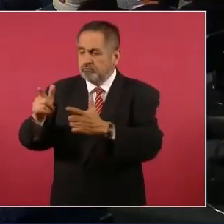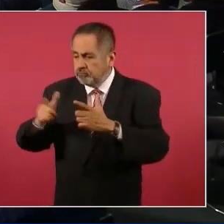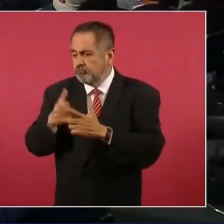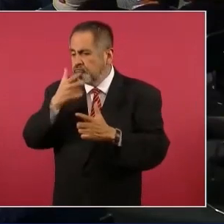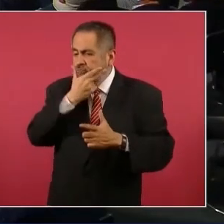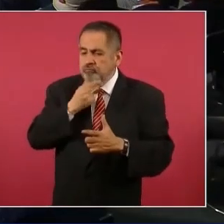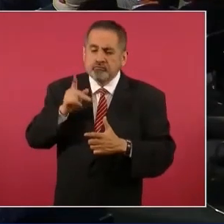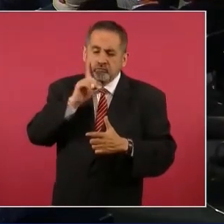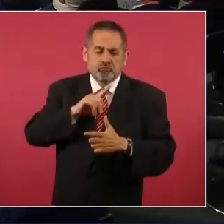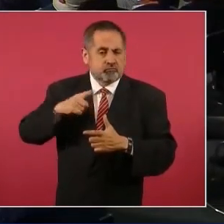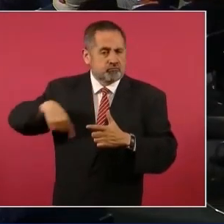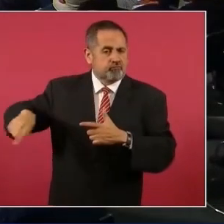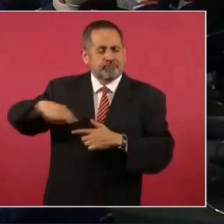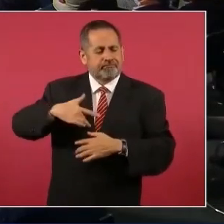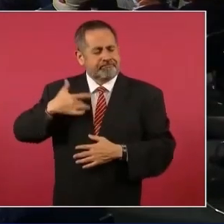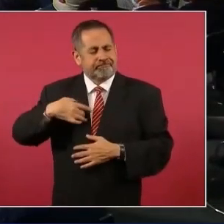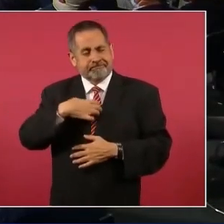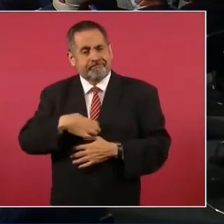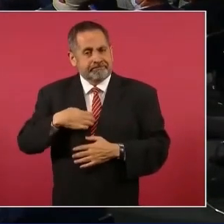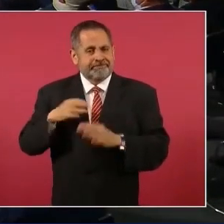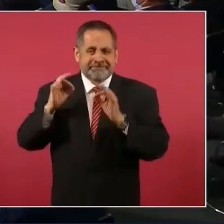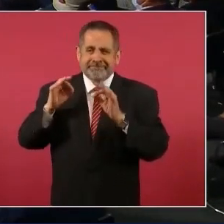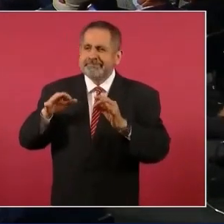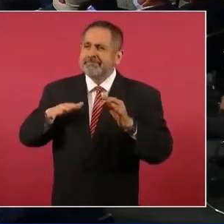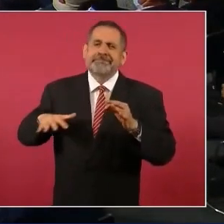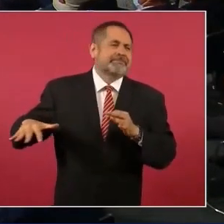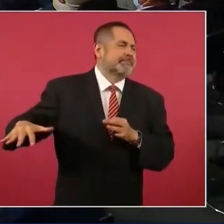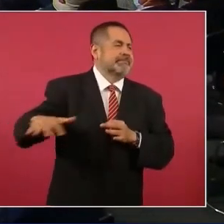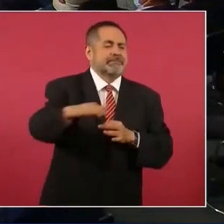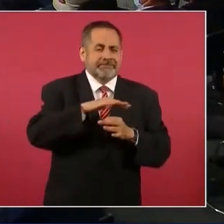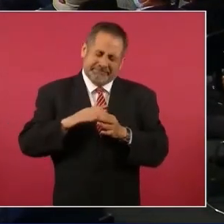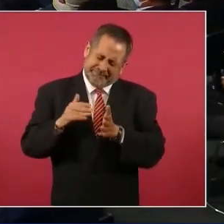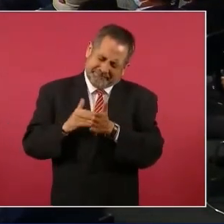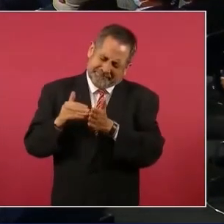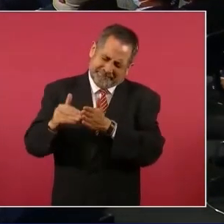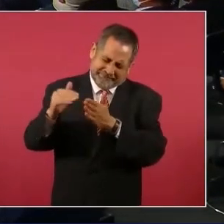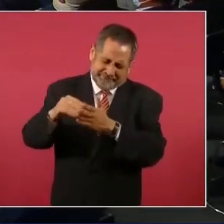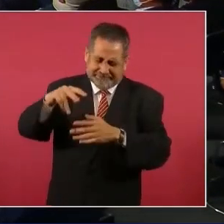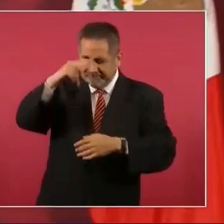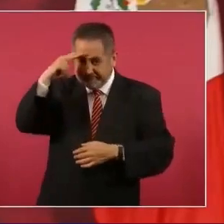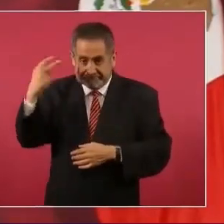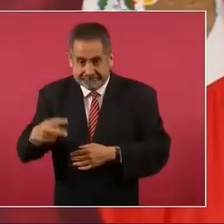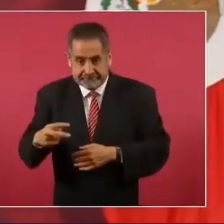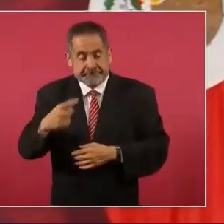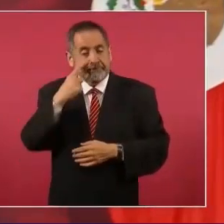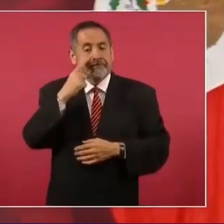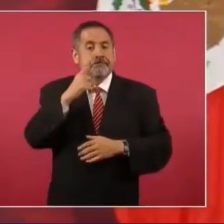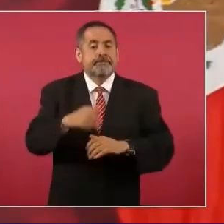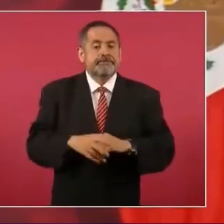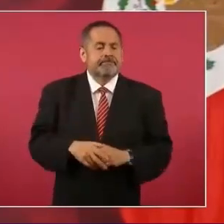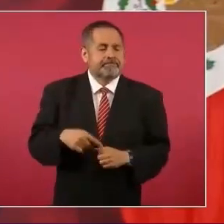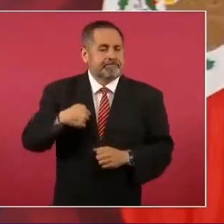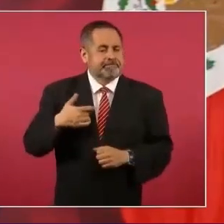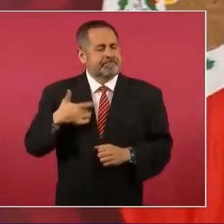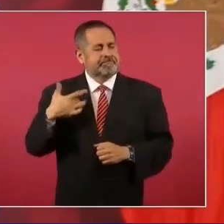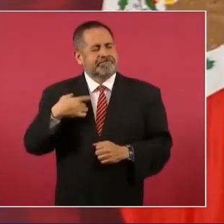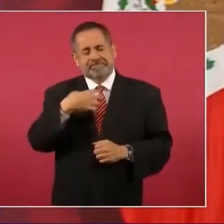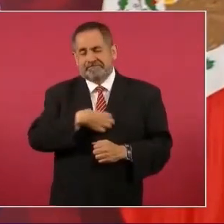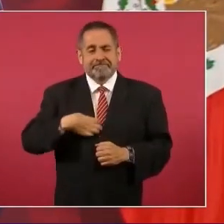mujeres. Este es un asunto de todos, de millones de mexicanos. La gran satisfacción